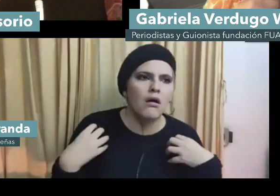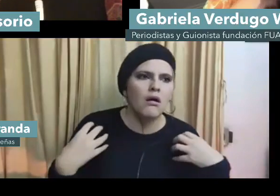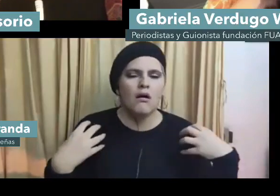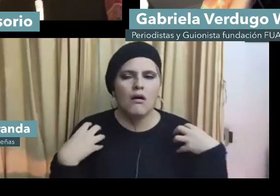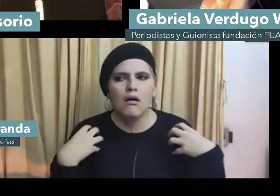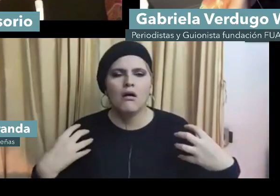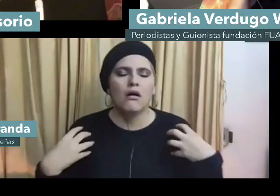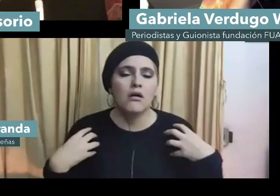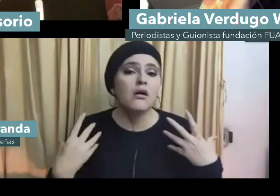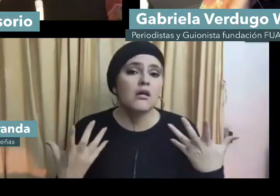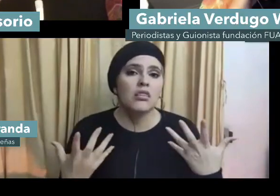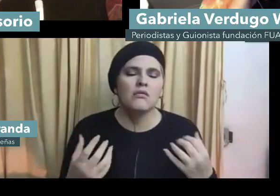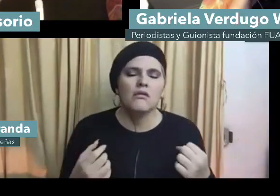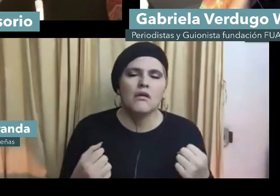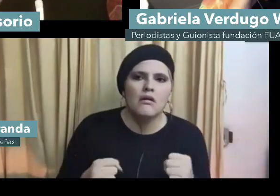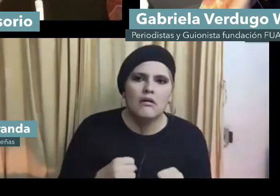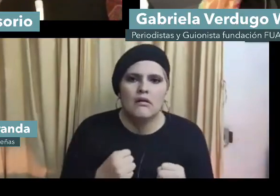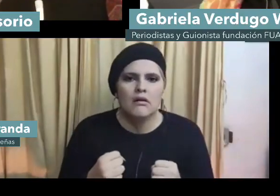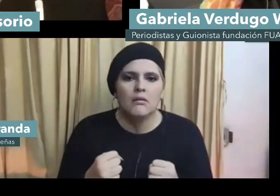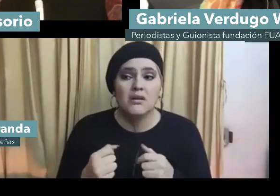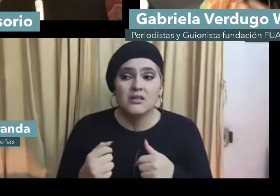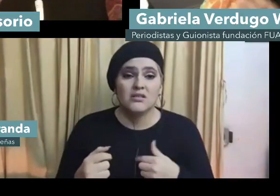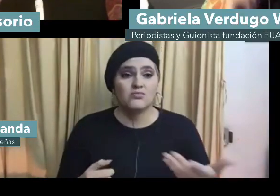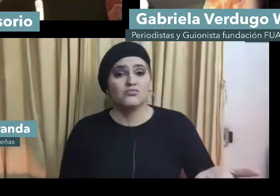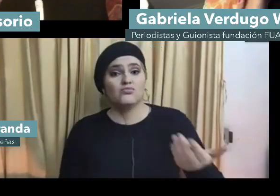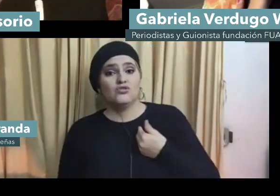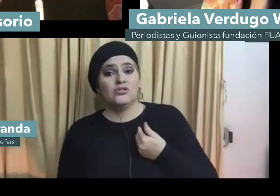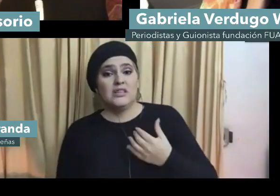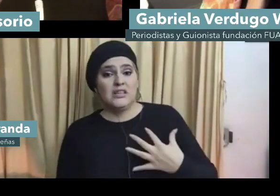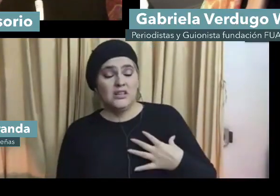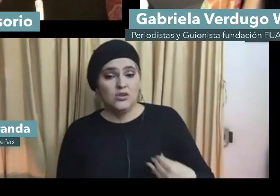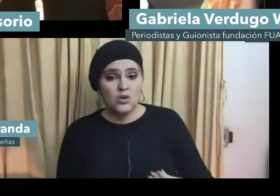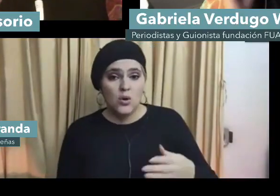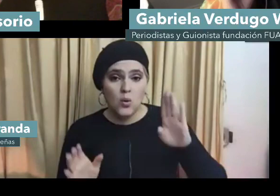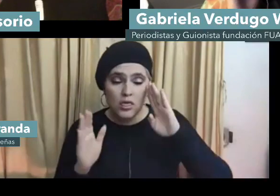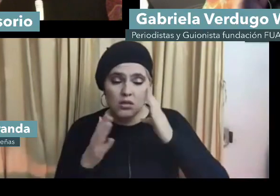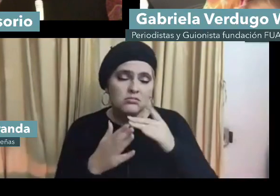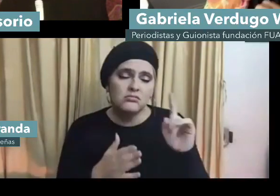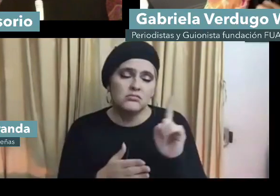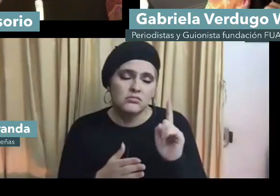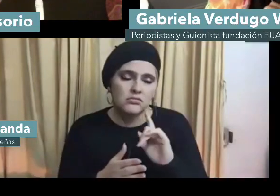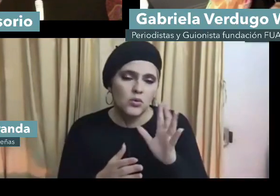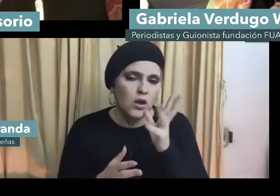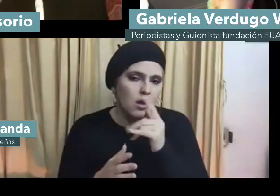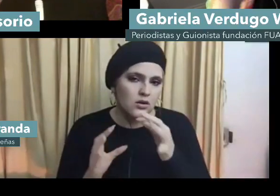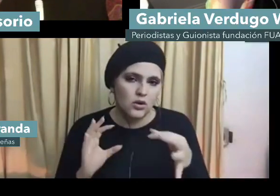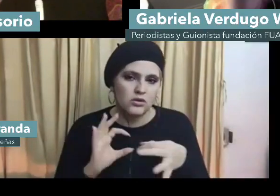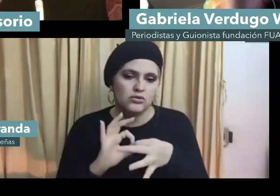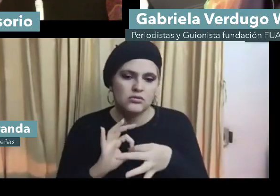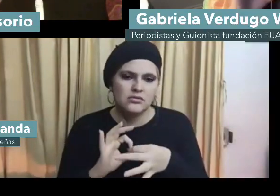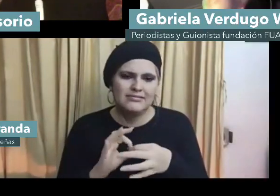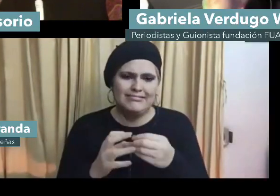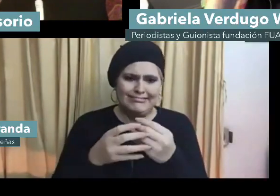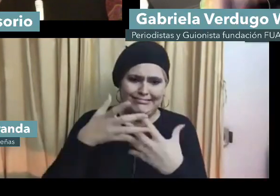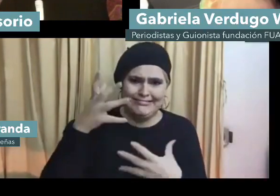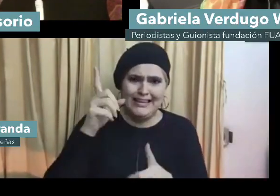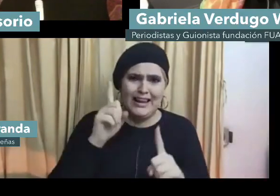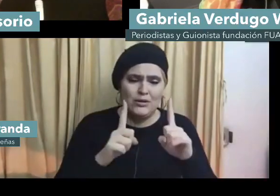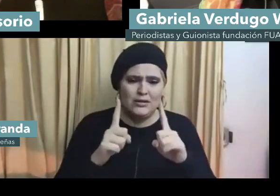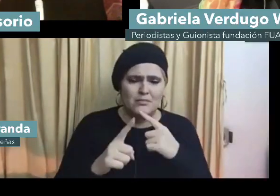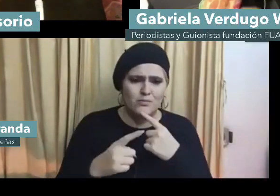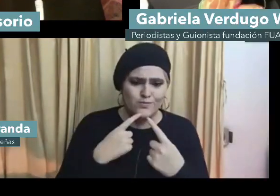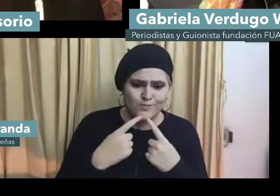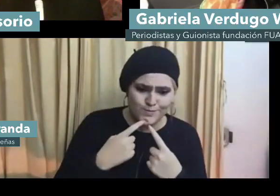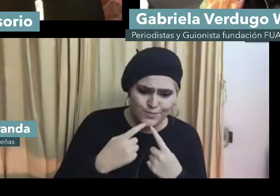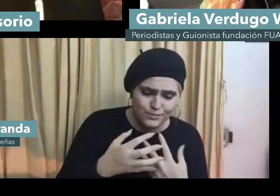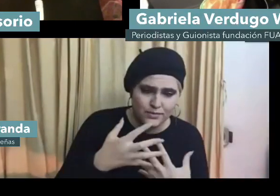a condiciones del neurodesarrollo. Perfecto. Karina Olivares nos mandó muchas preguntas, pero vamos a hacer un resumen. ¿El